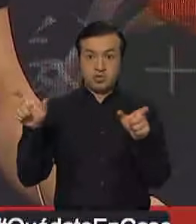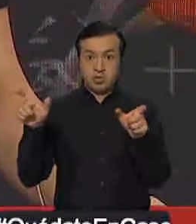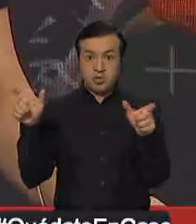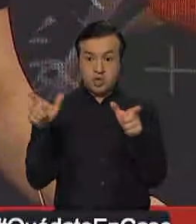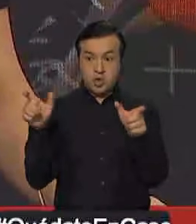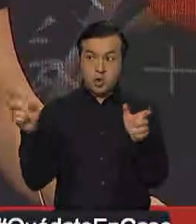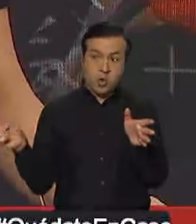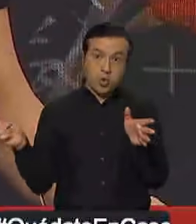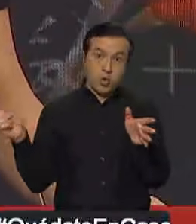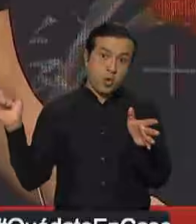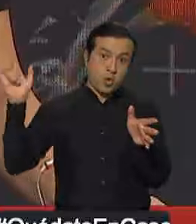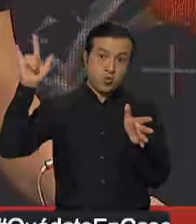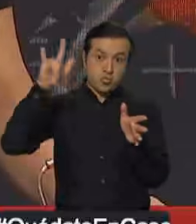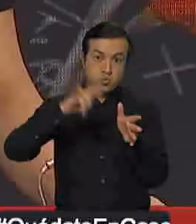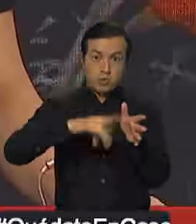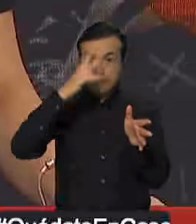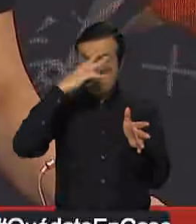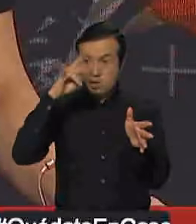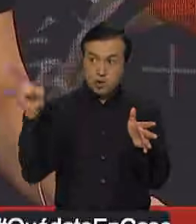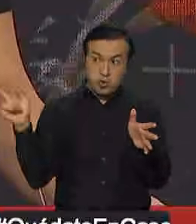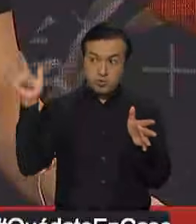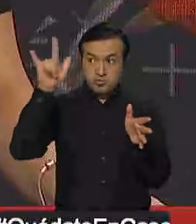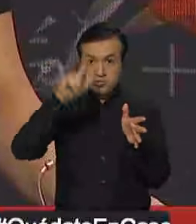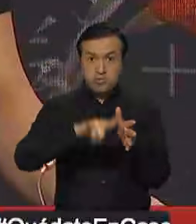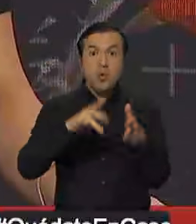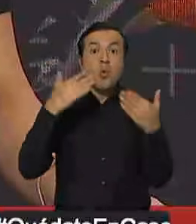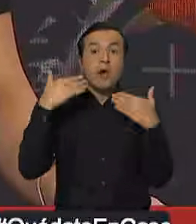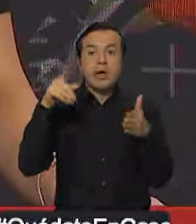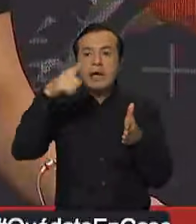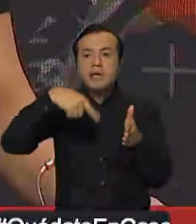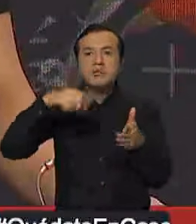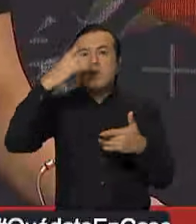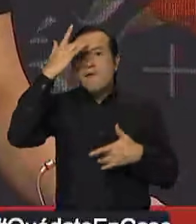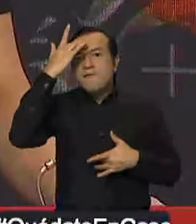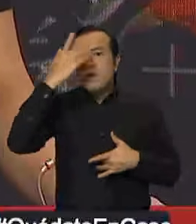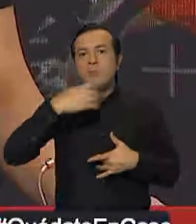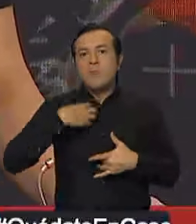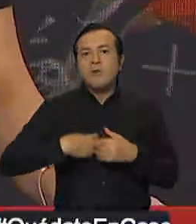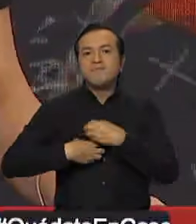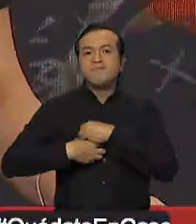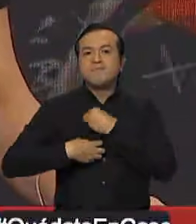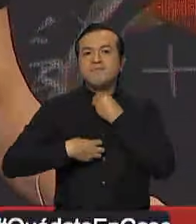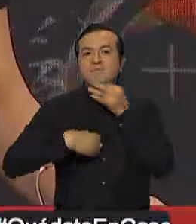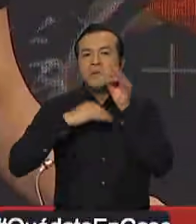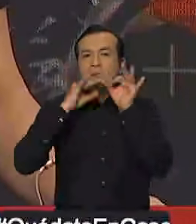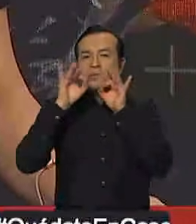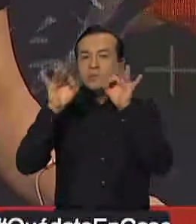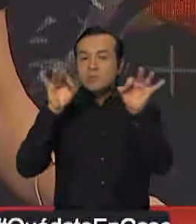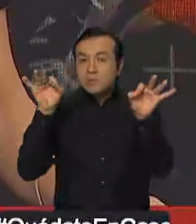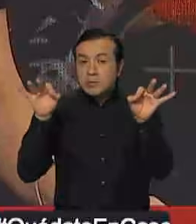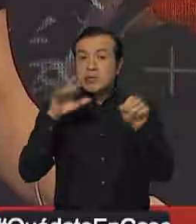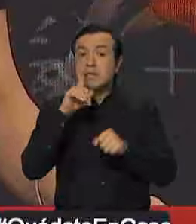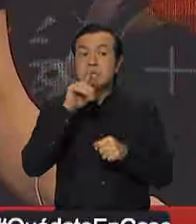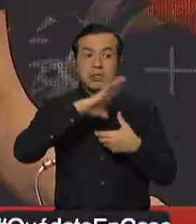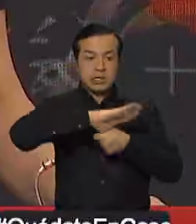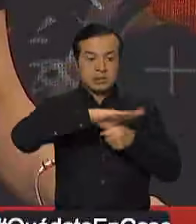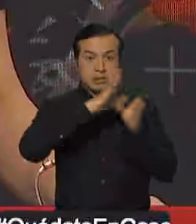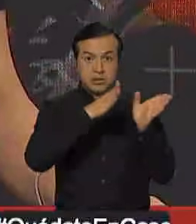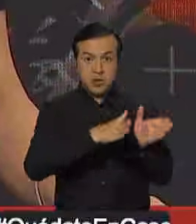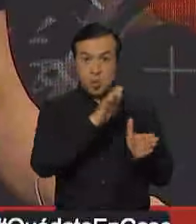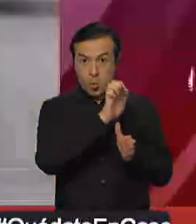de un vuelo humanitario desde México llegaron a Guayaquil contagiados con COVID-19. El anuncio lo realizó la Cancillería